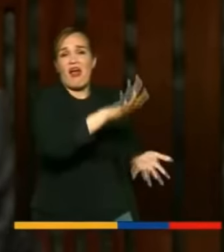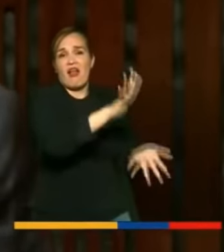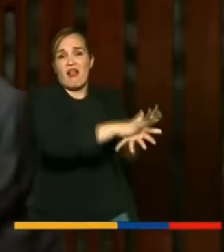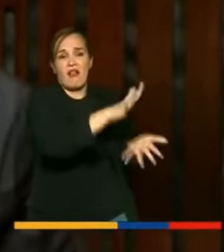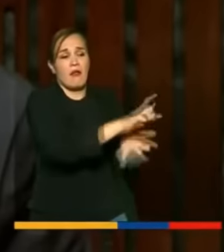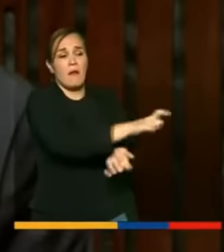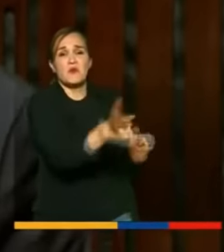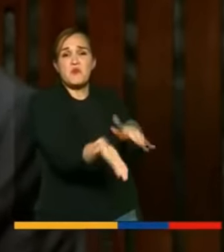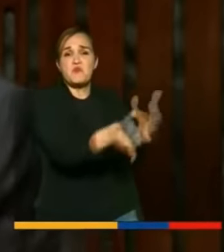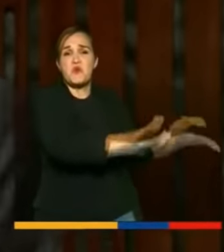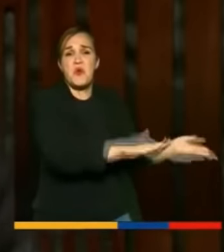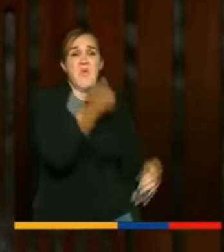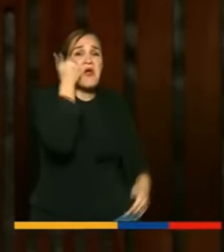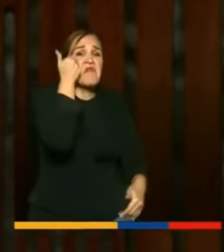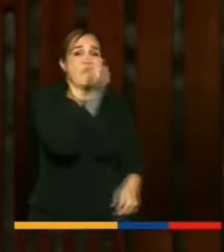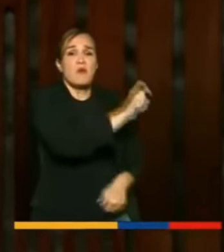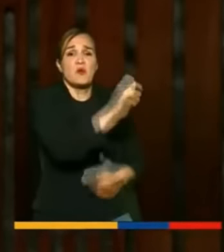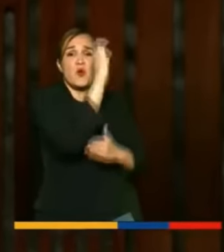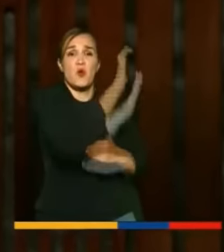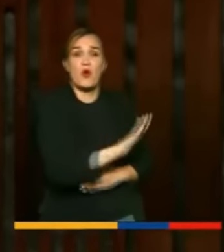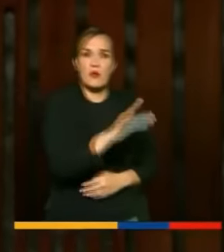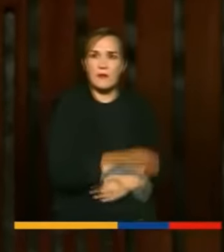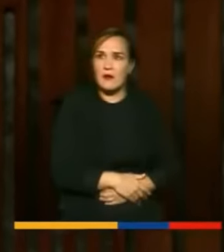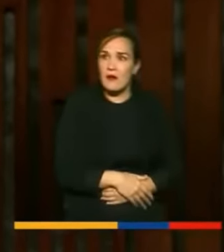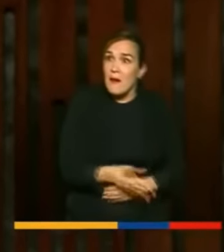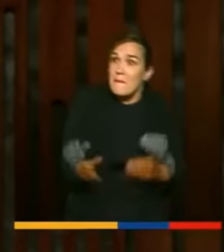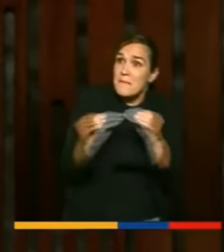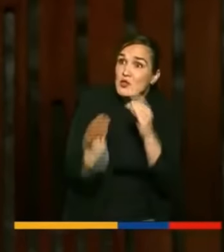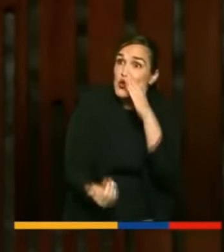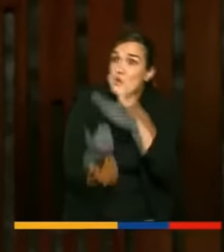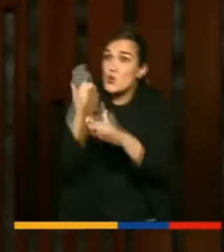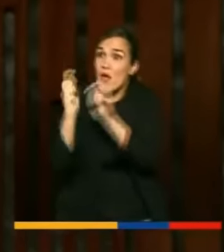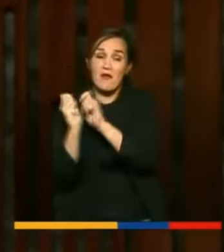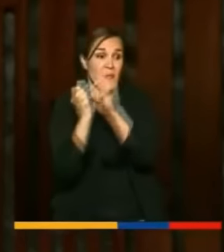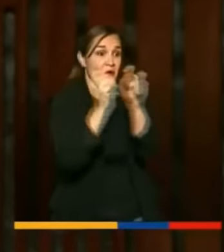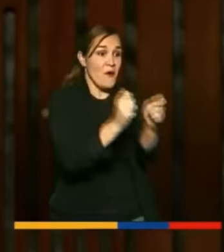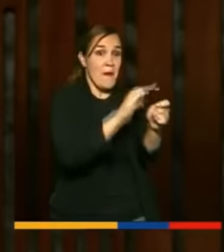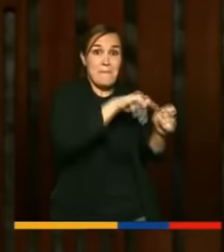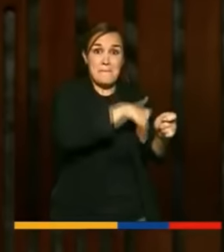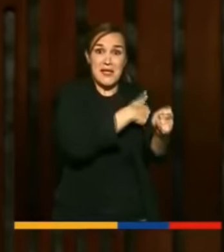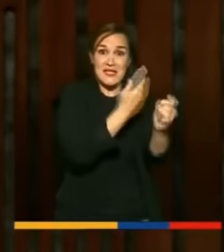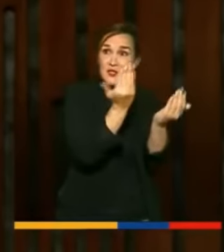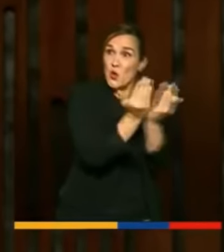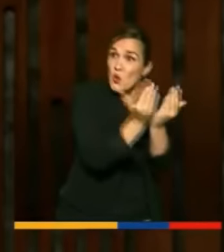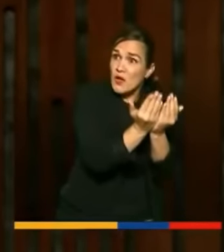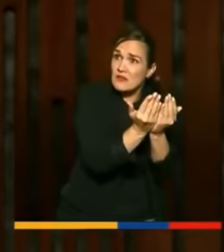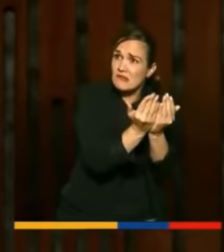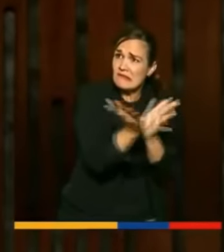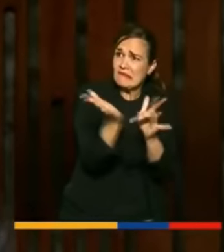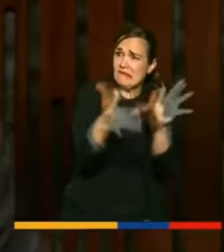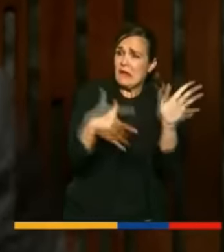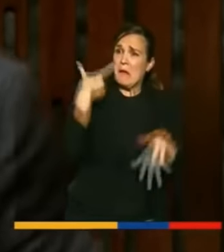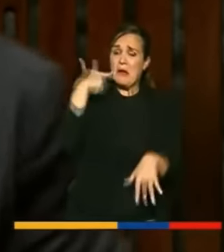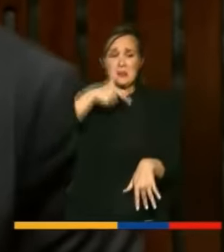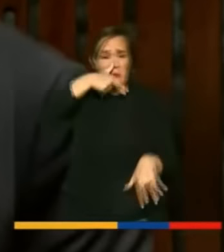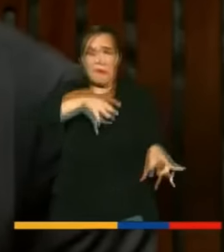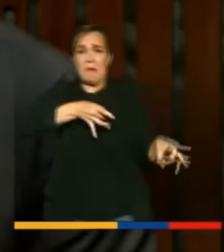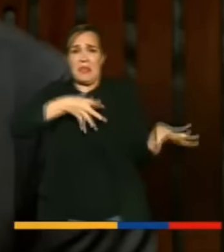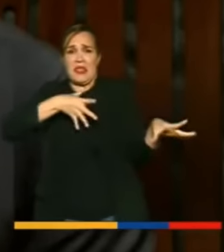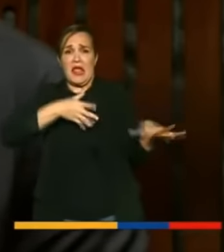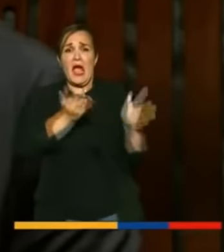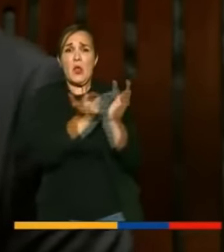qué decir del nuevo nombramiento del ministro de Educación, con el que usted muestra su desprecio a este sector y a la academia? Dice que va bien